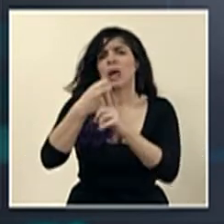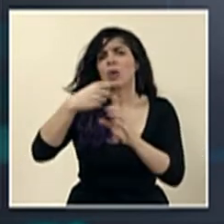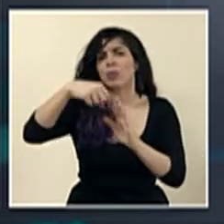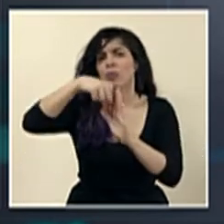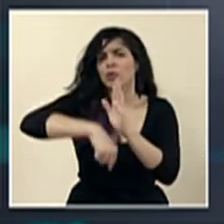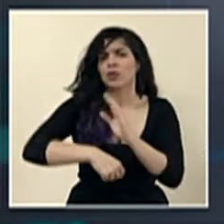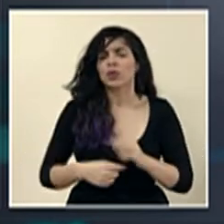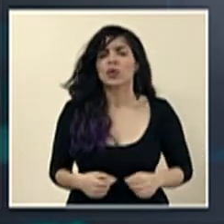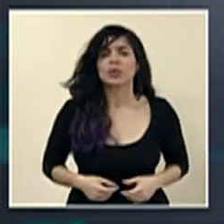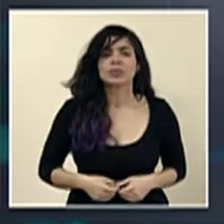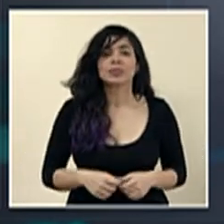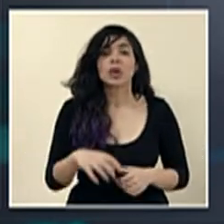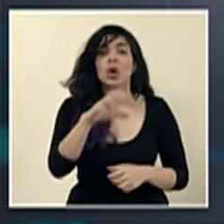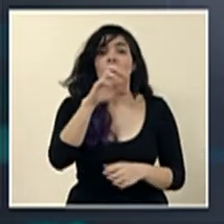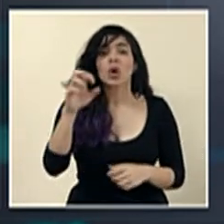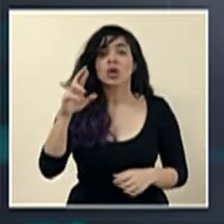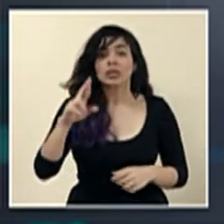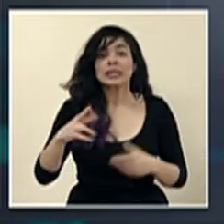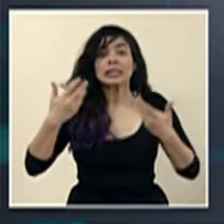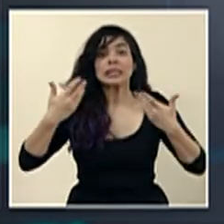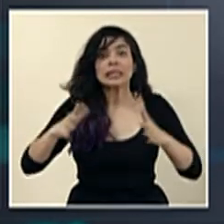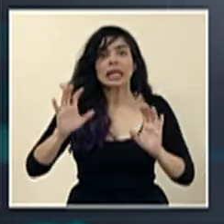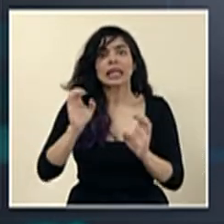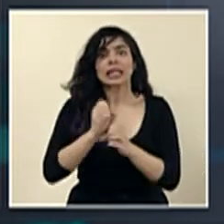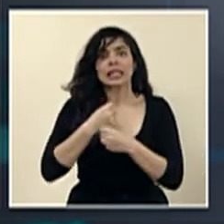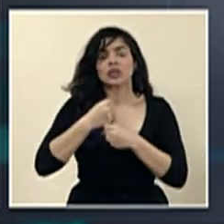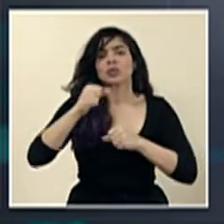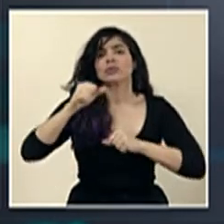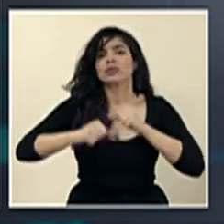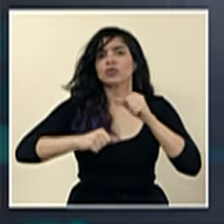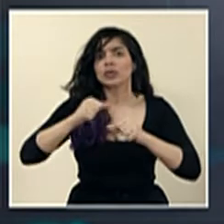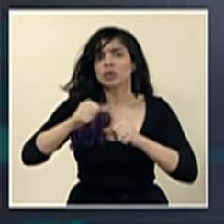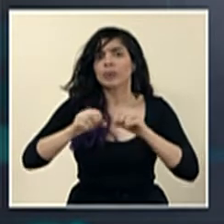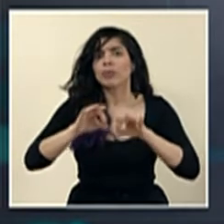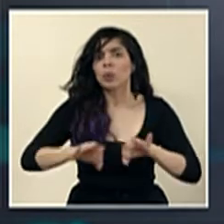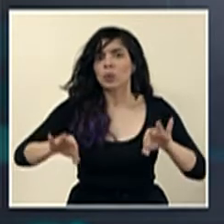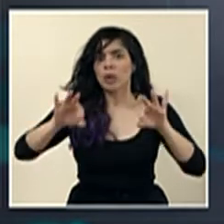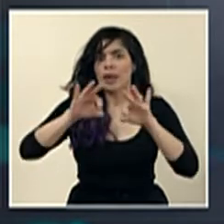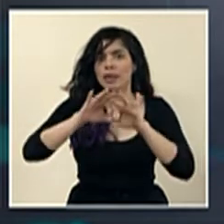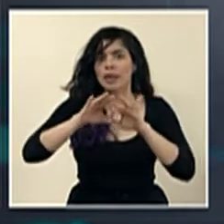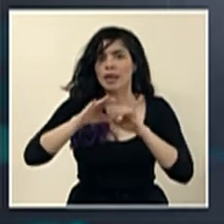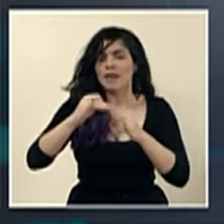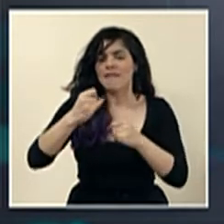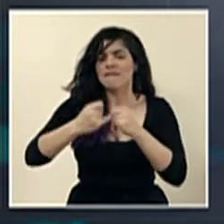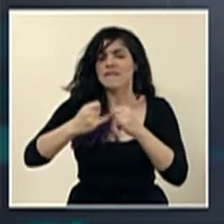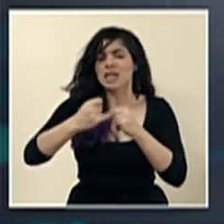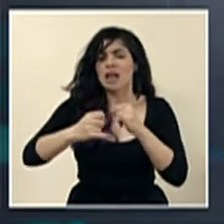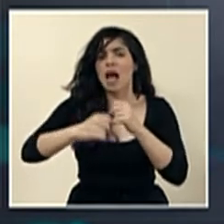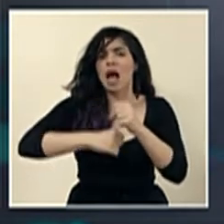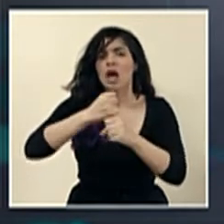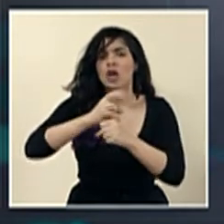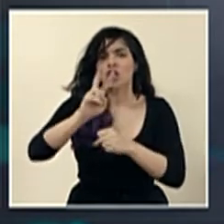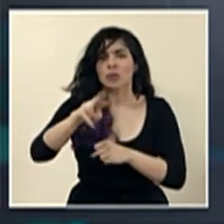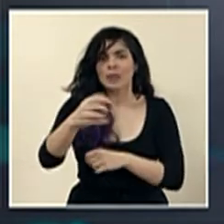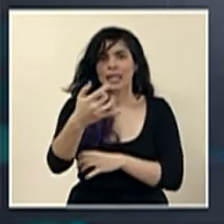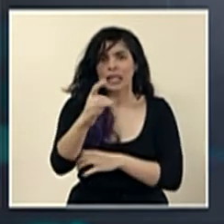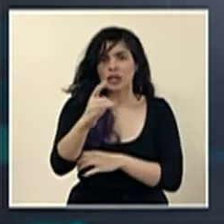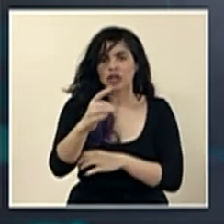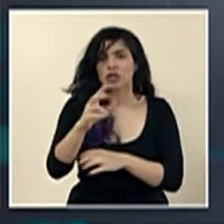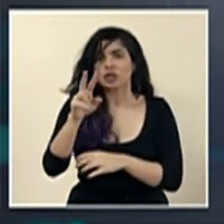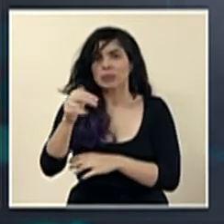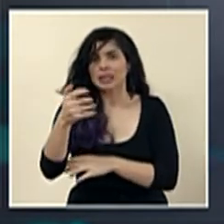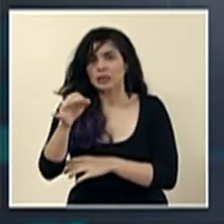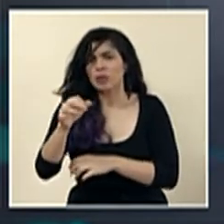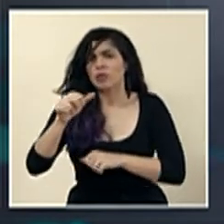profundo. Costa Rica hizo un esfuerzo importante en finales de 2018 y el